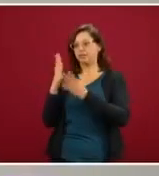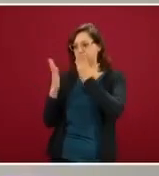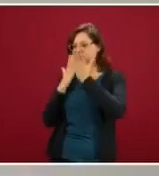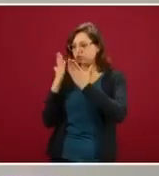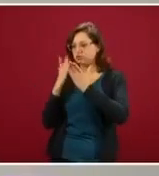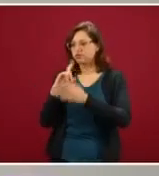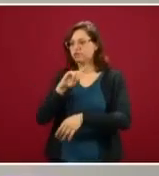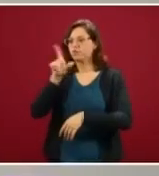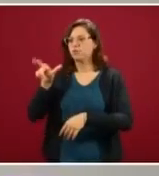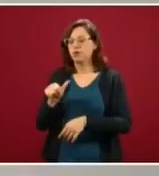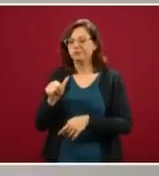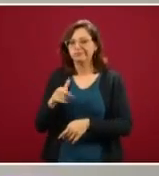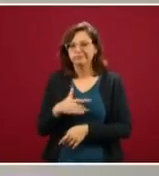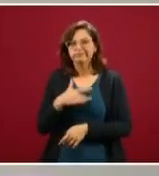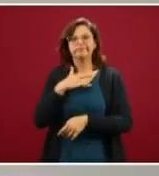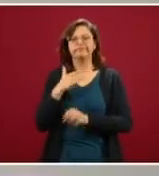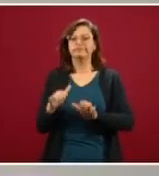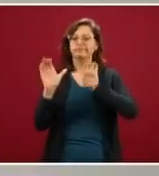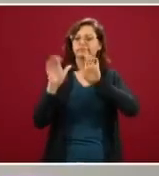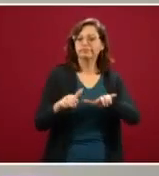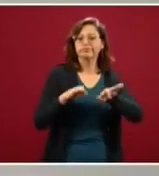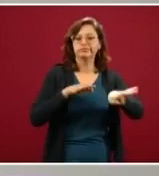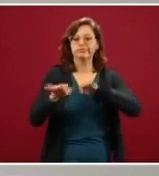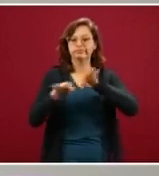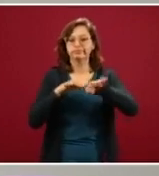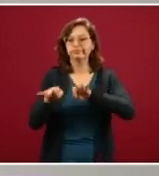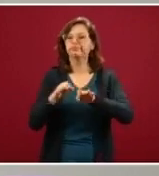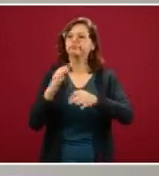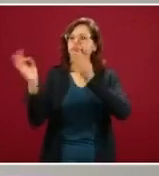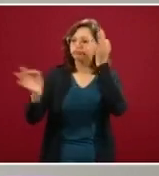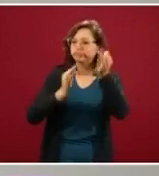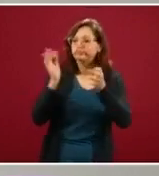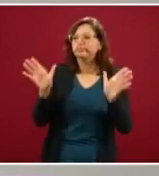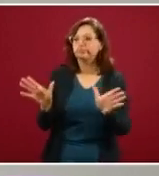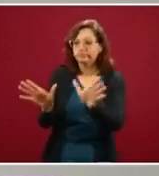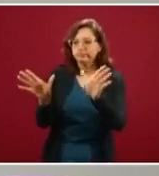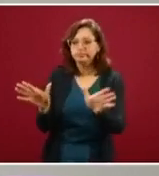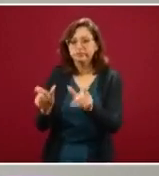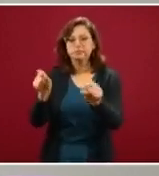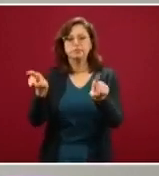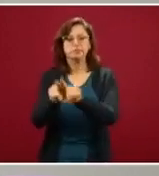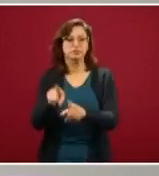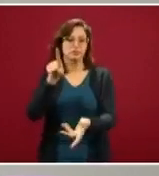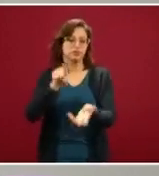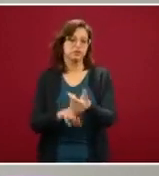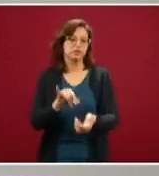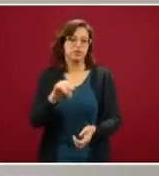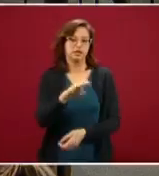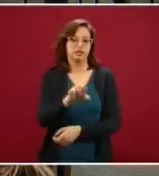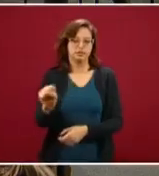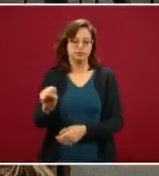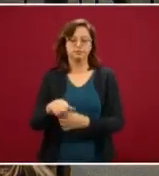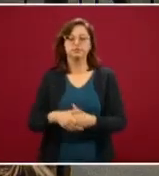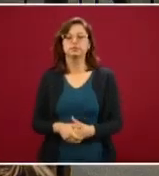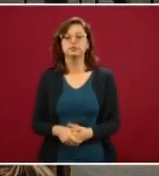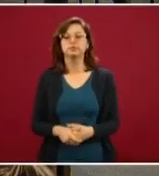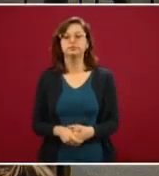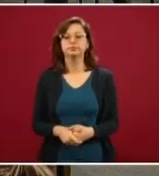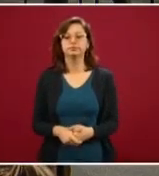nuestros centros de adolescente y con el tiempo estudiaron y ahora son colaboradores del Instituto Mexicano en el programa ISSSTE